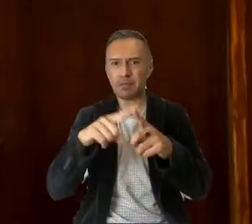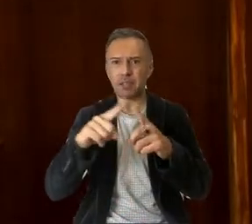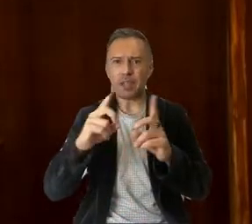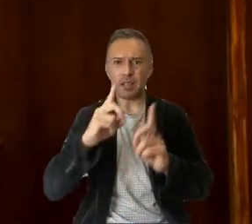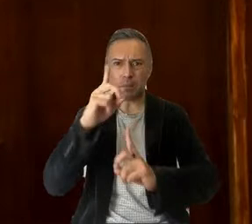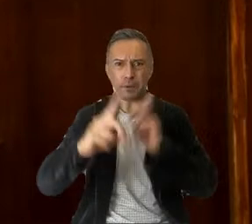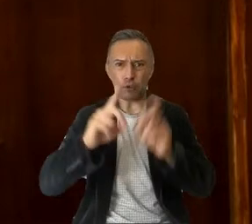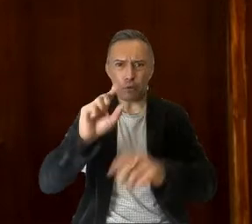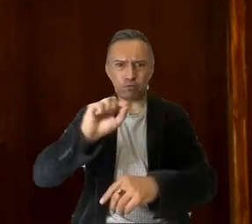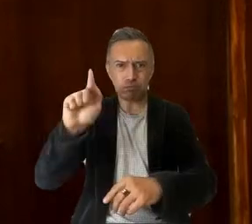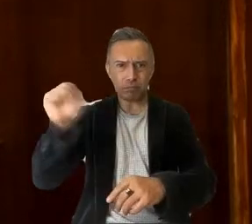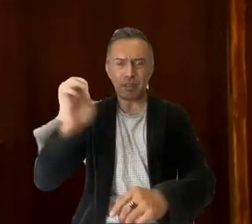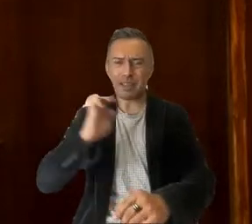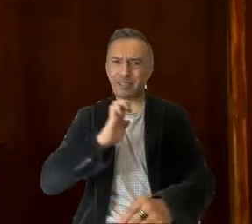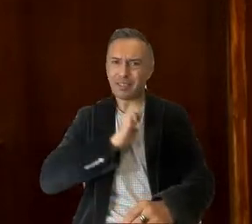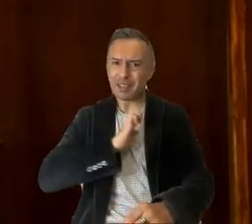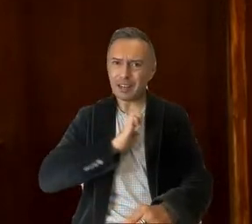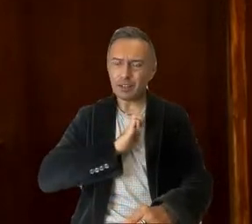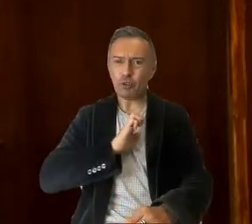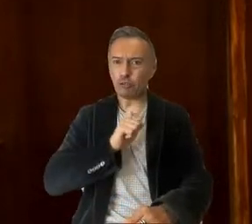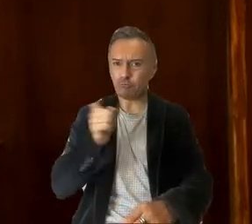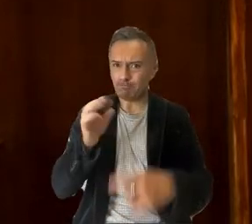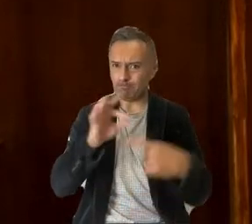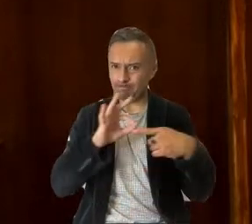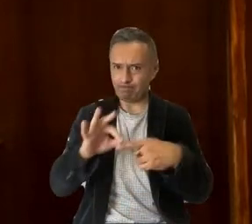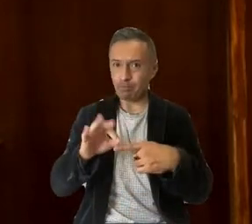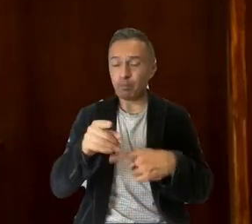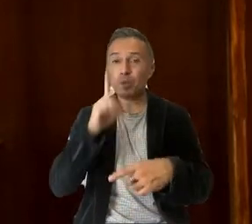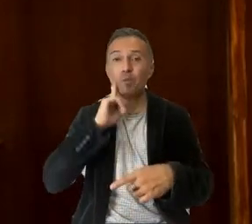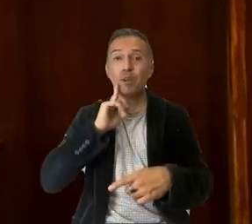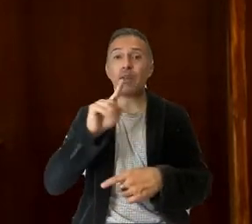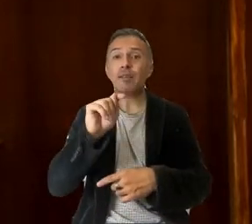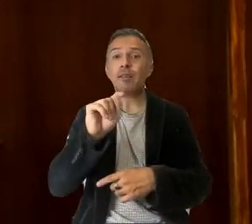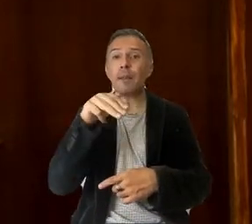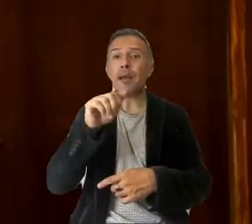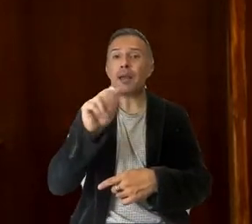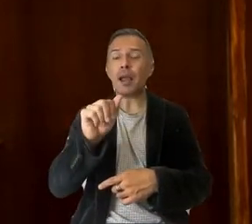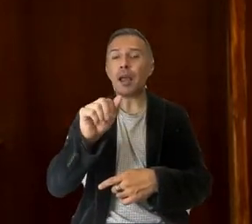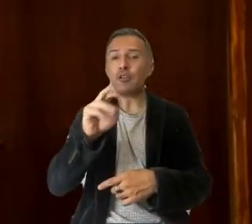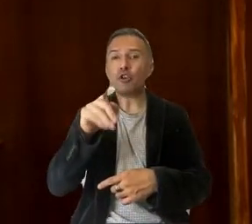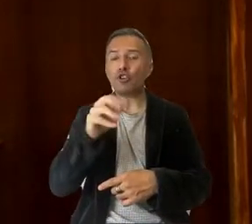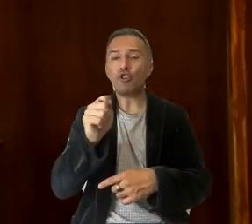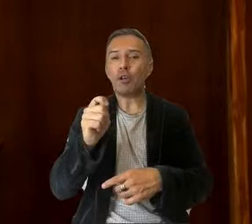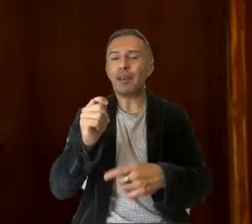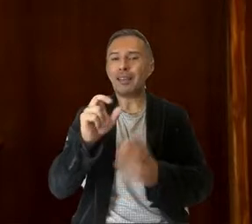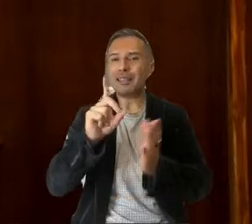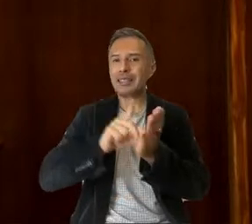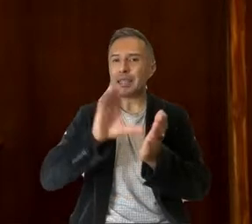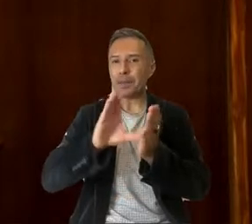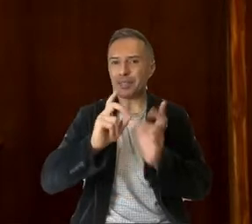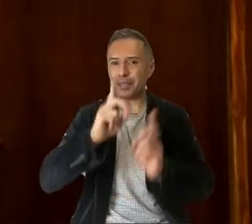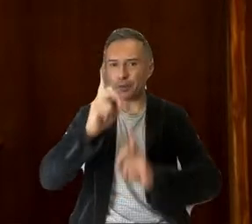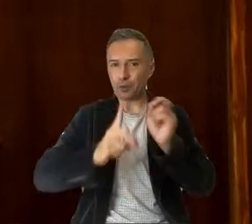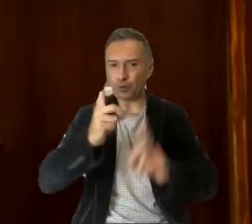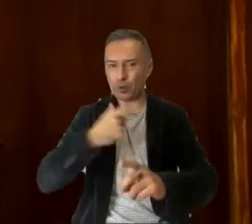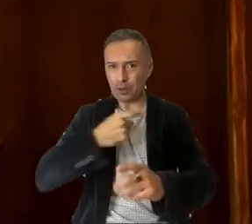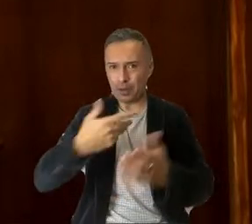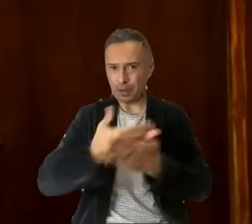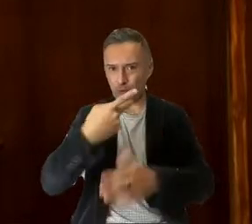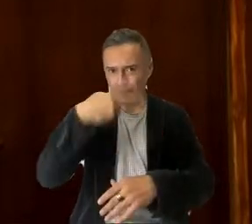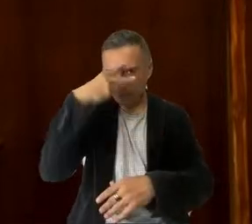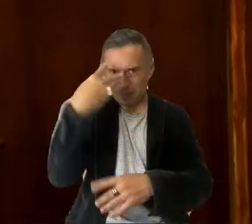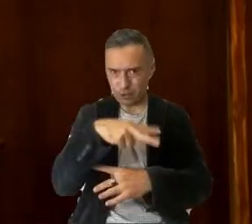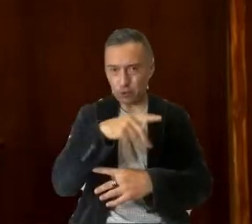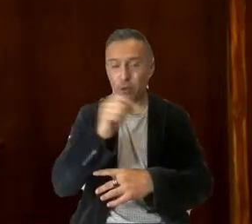connotados deportistas y entrenadores. Tamara Vega Arroyo, medallista pentatleta olímpica mexicana y